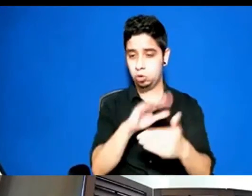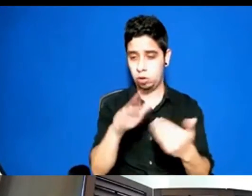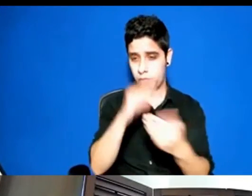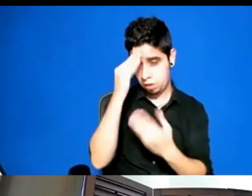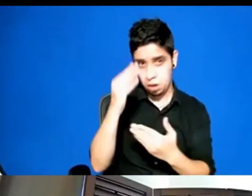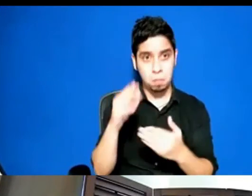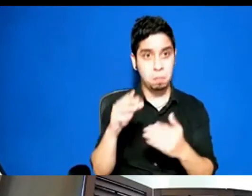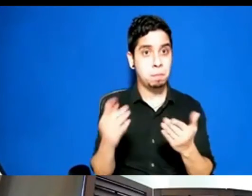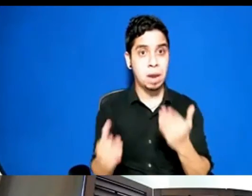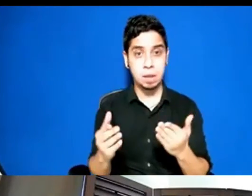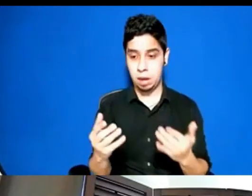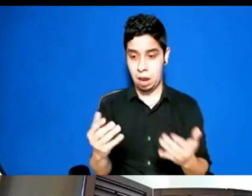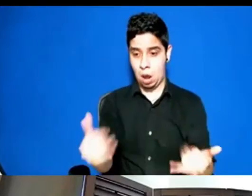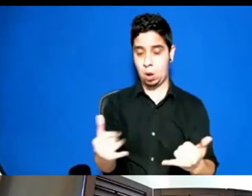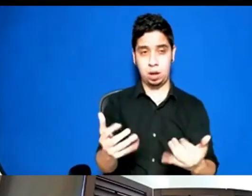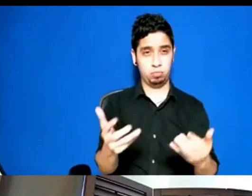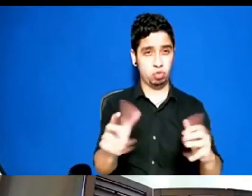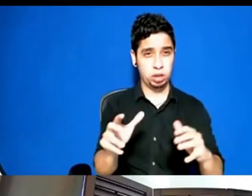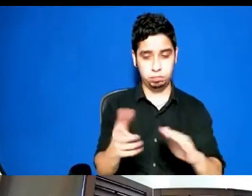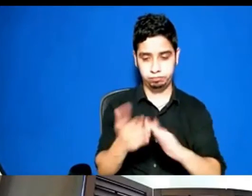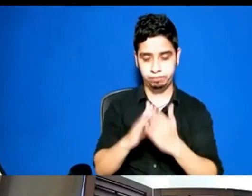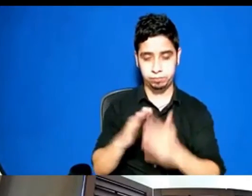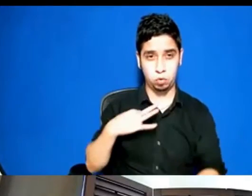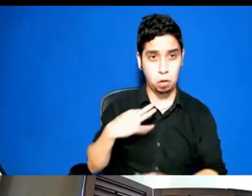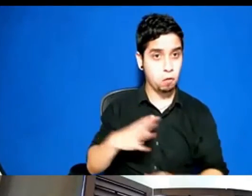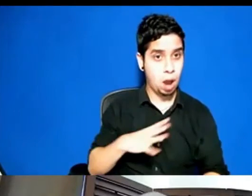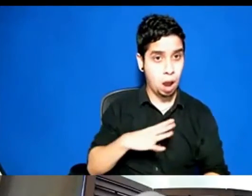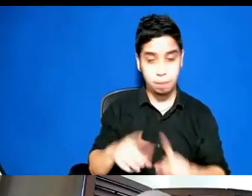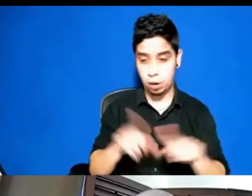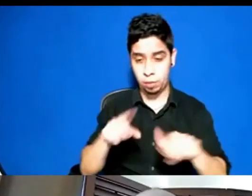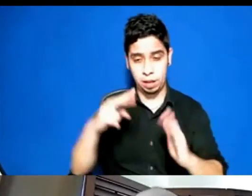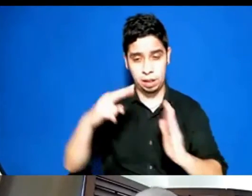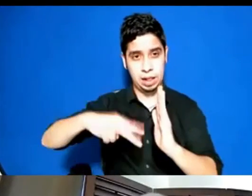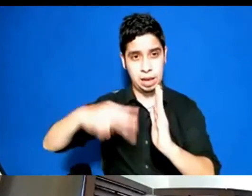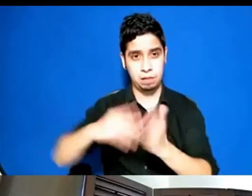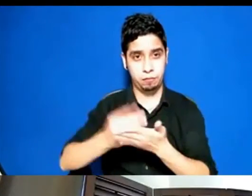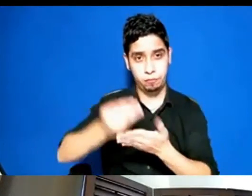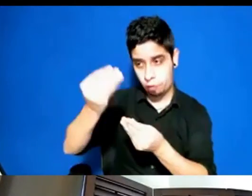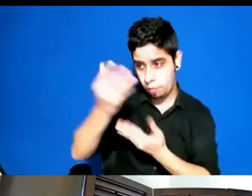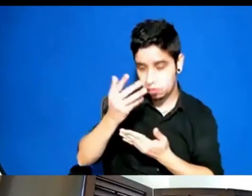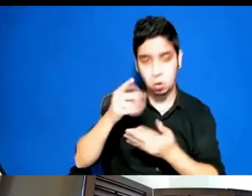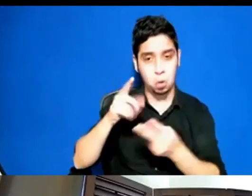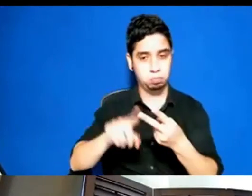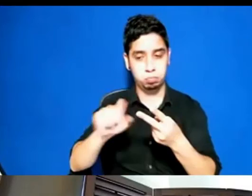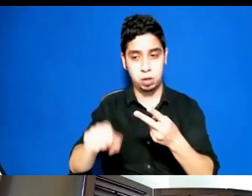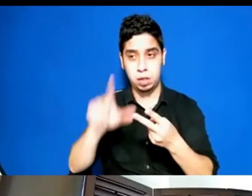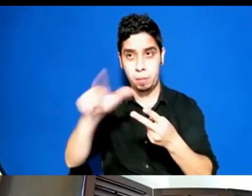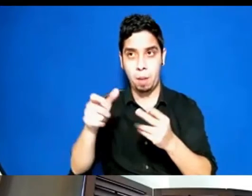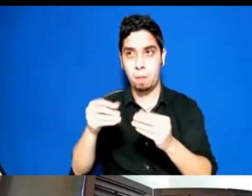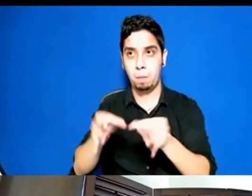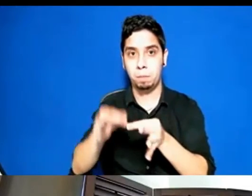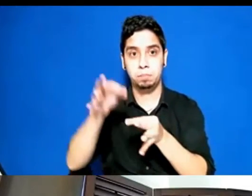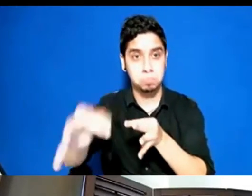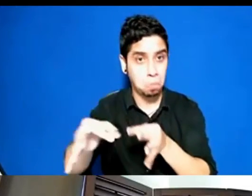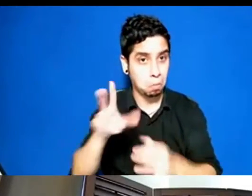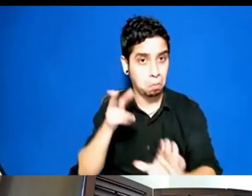ahora, está bien, pero entonces ahí buscas información, te orientas. Claro. De hecho, hay un detalle importante. Yo sé que las cosas han cambiado por la cuestión, ¿verdad?,